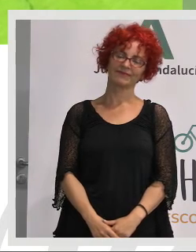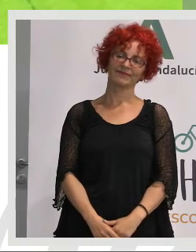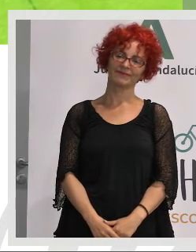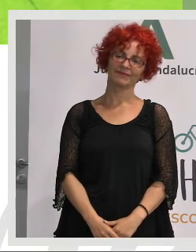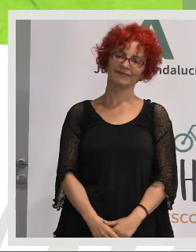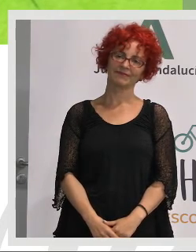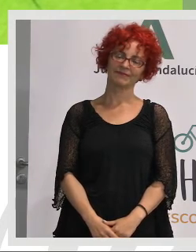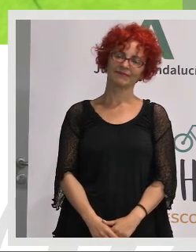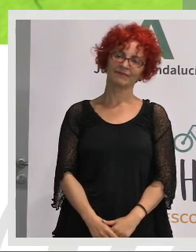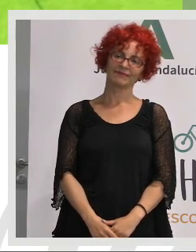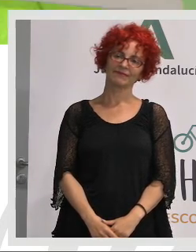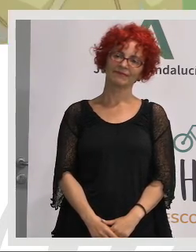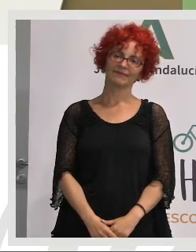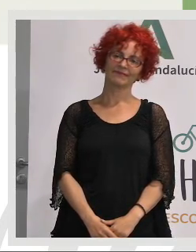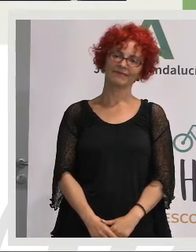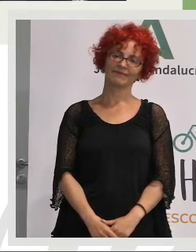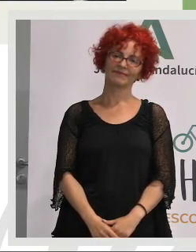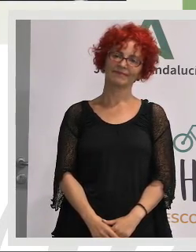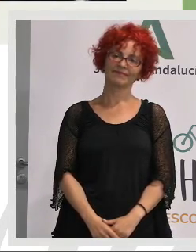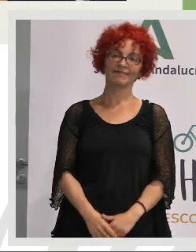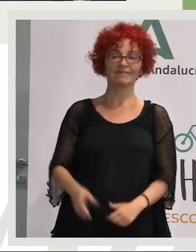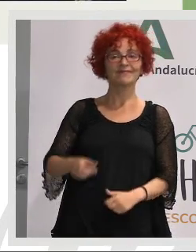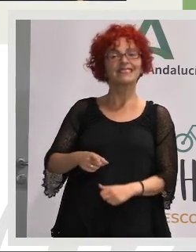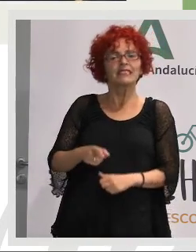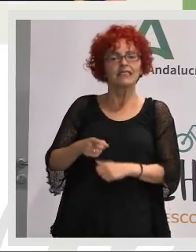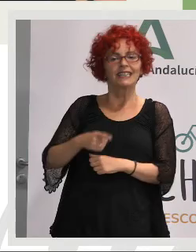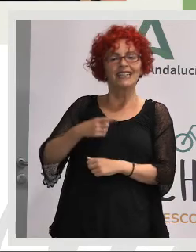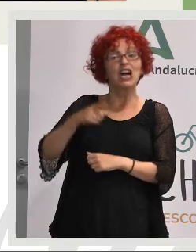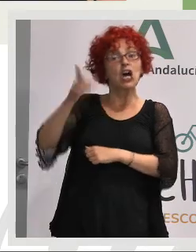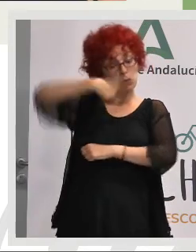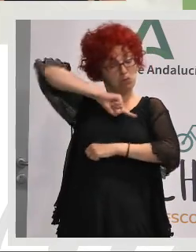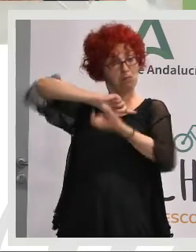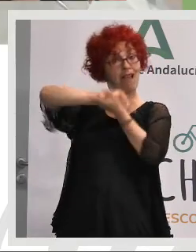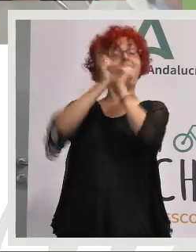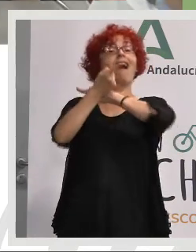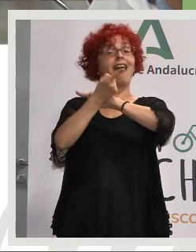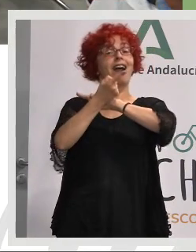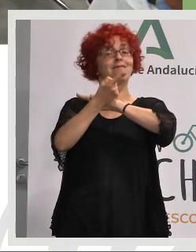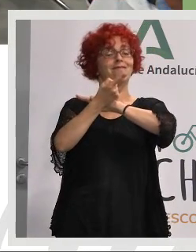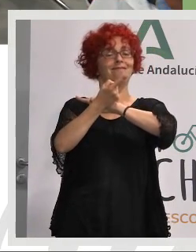¡Un intercambio!